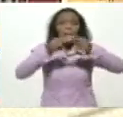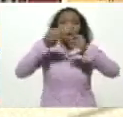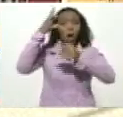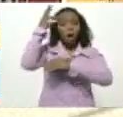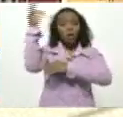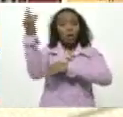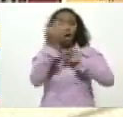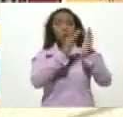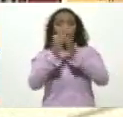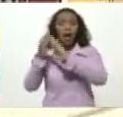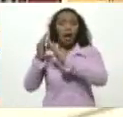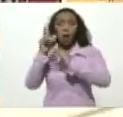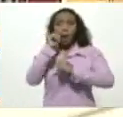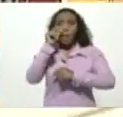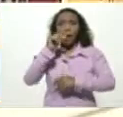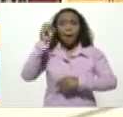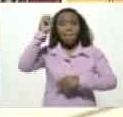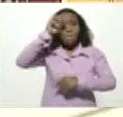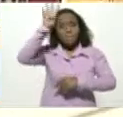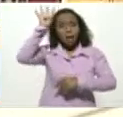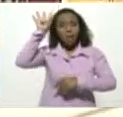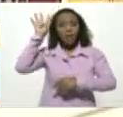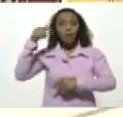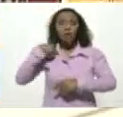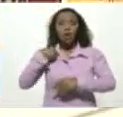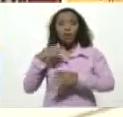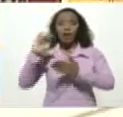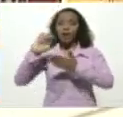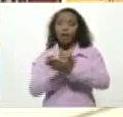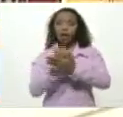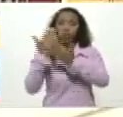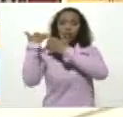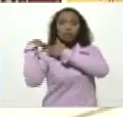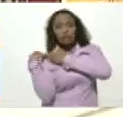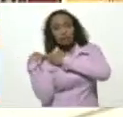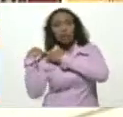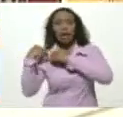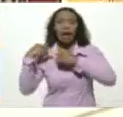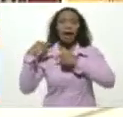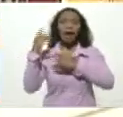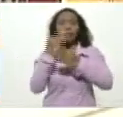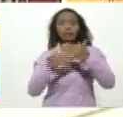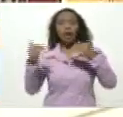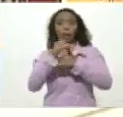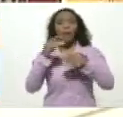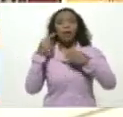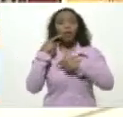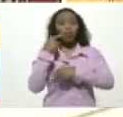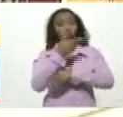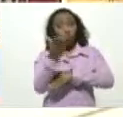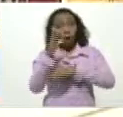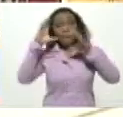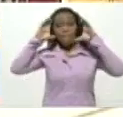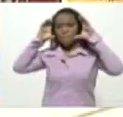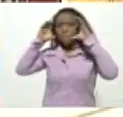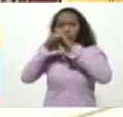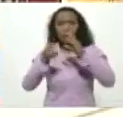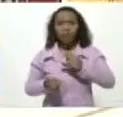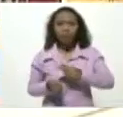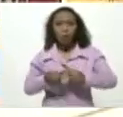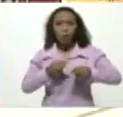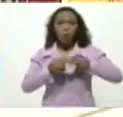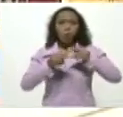comunales, Mervin. Por eso te he quitado algunos cargos y pesos de encima, para que te concentres en construir los